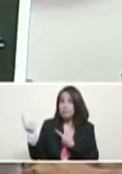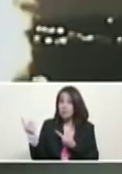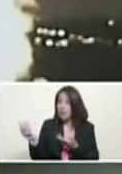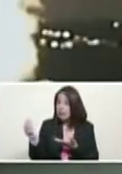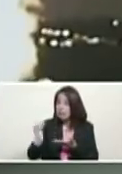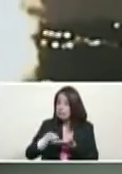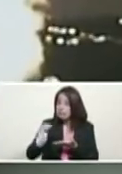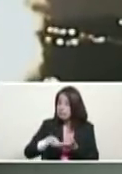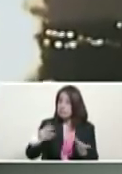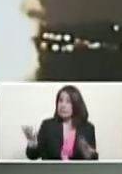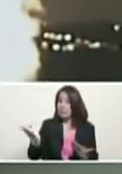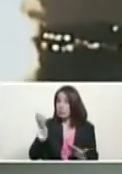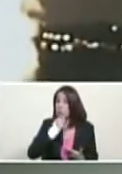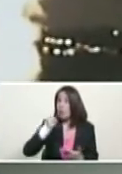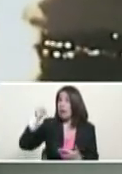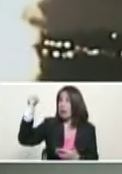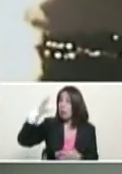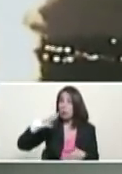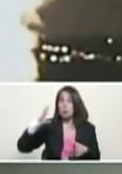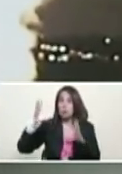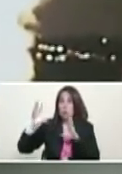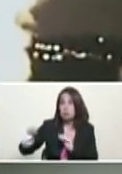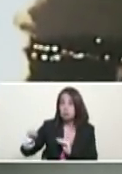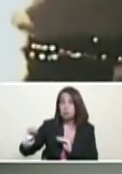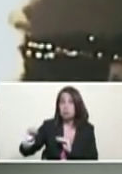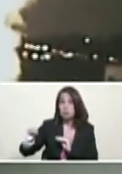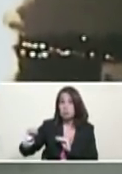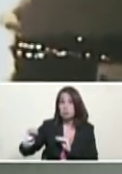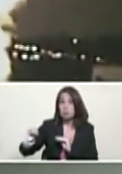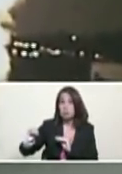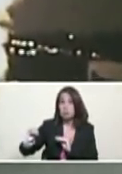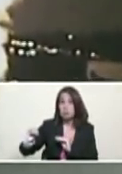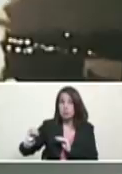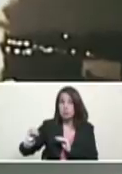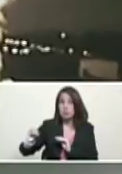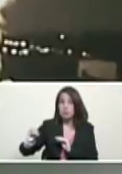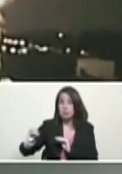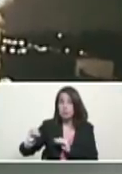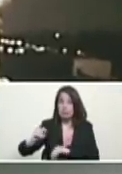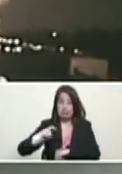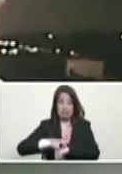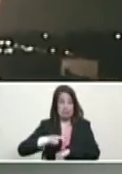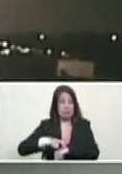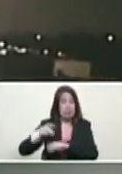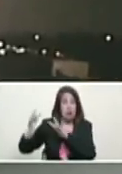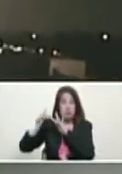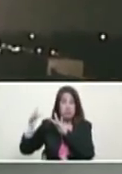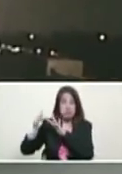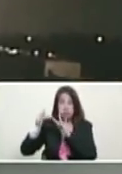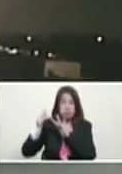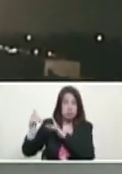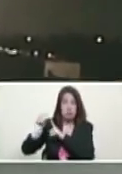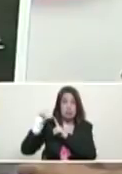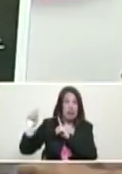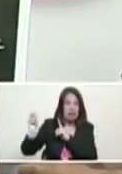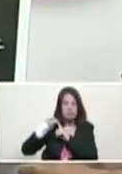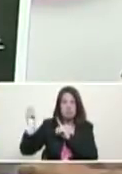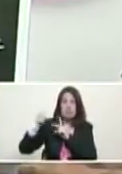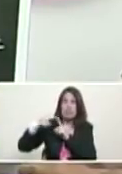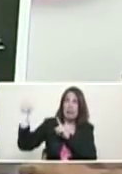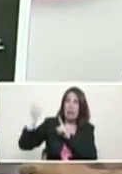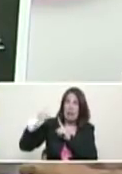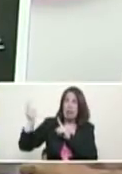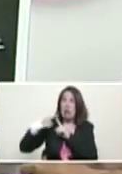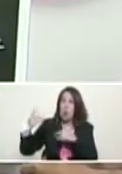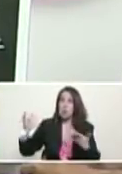Y no tienen luz. Estamos buscando, a esta hora deben estar ya interconectando en transferencia, haciendo de